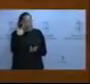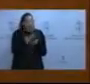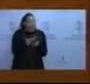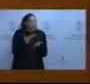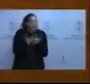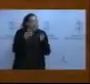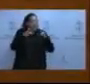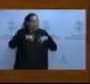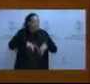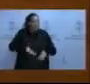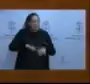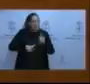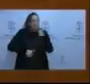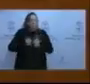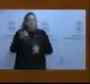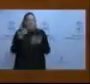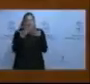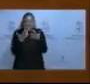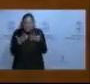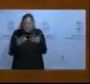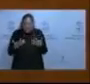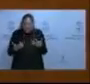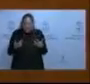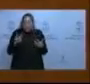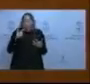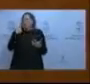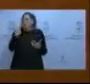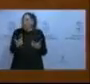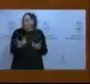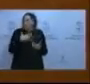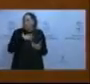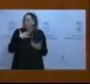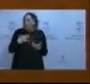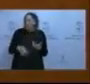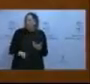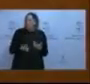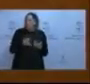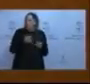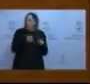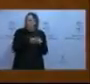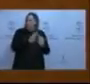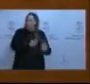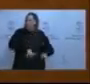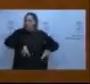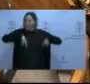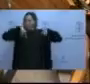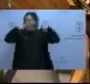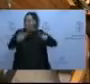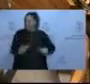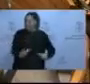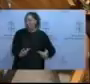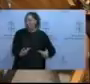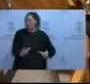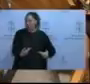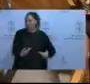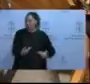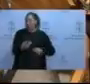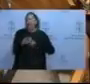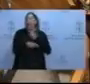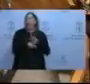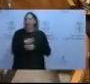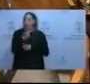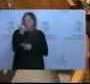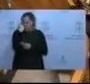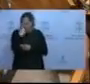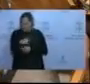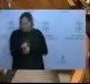texto del informe de la sindicatura que pueda proceder su reintegro, y queremos saber qué van a hacer. Queremos saber qué van a hacer, pues